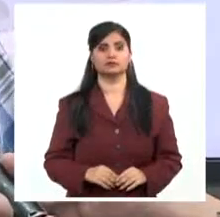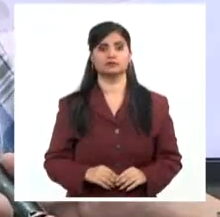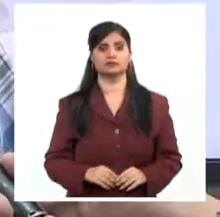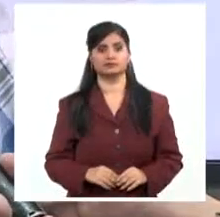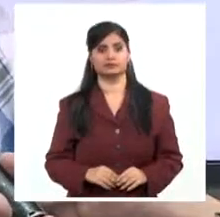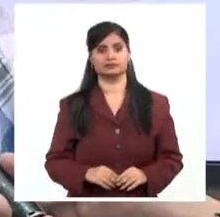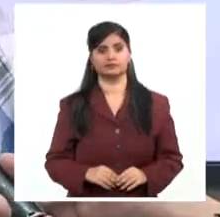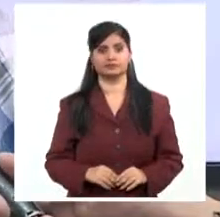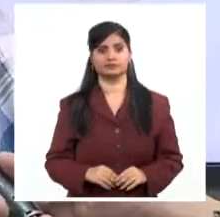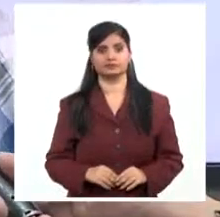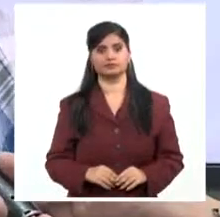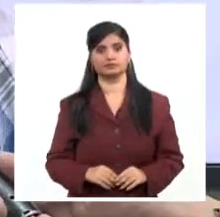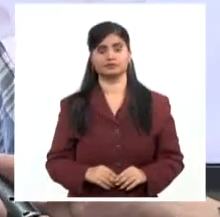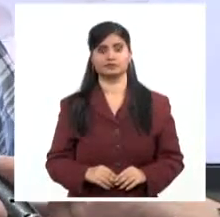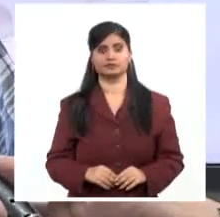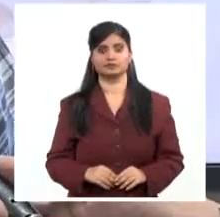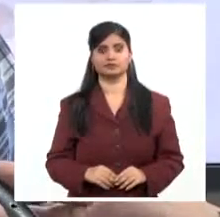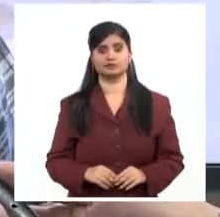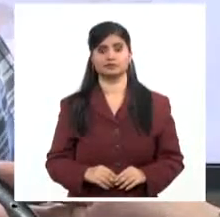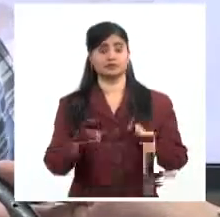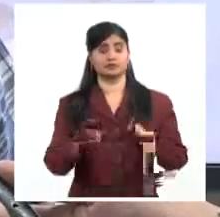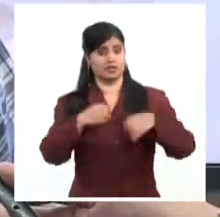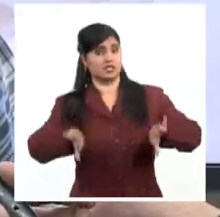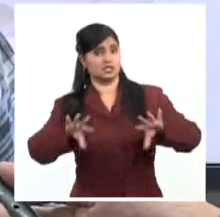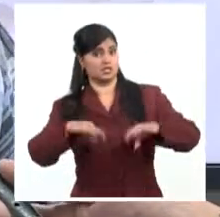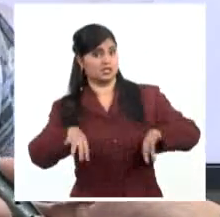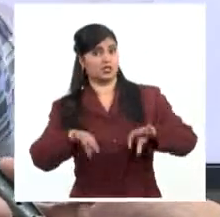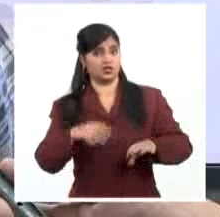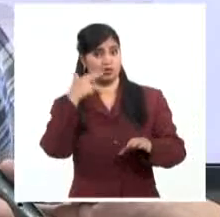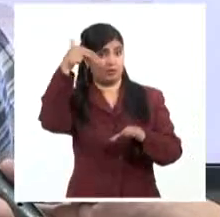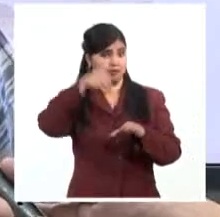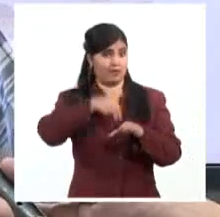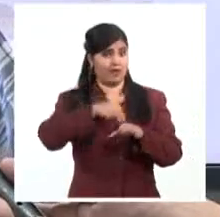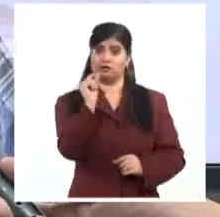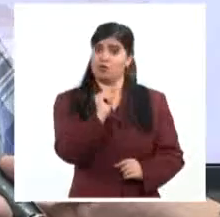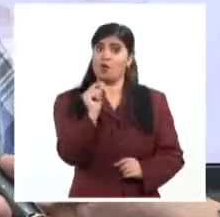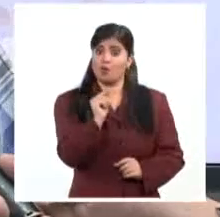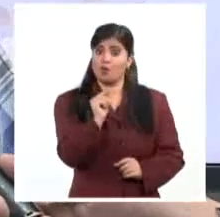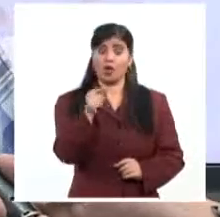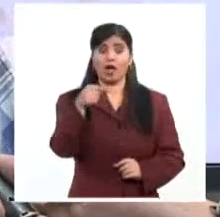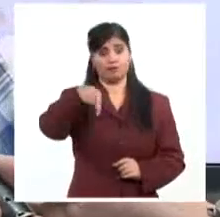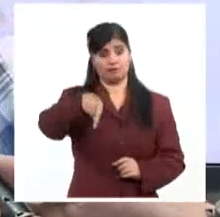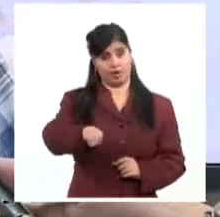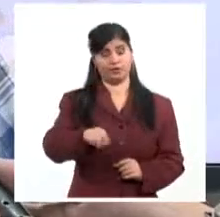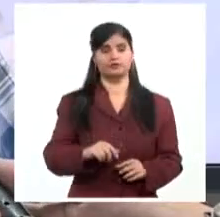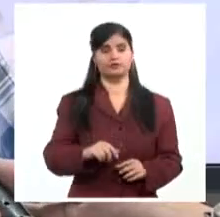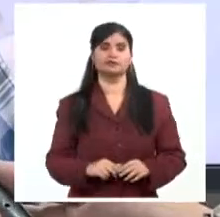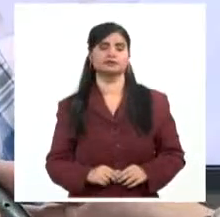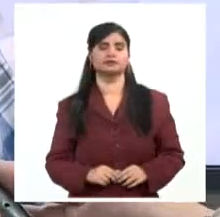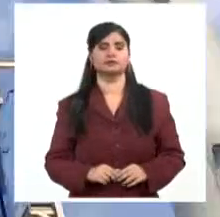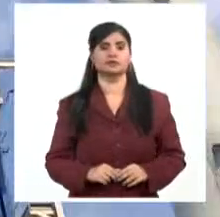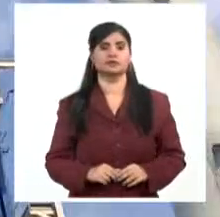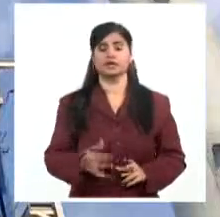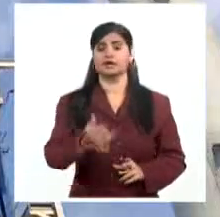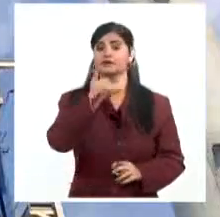que el comportamiento que va teniendo la distribución de combustible para la generación distribuida, esas